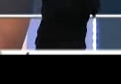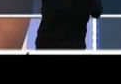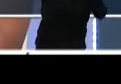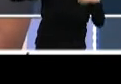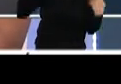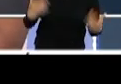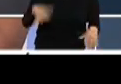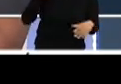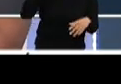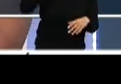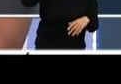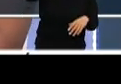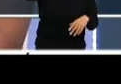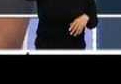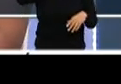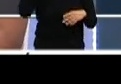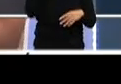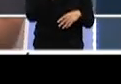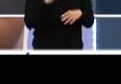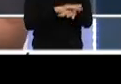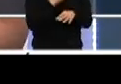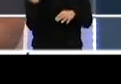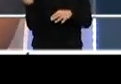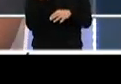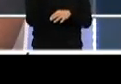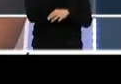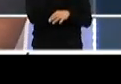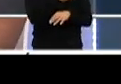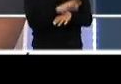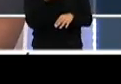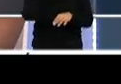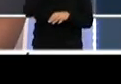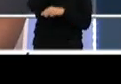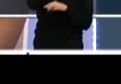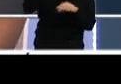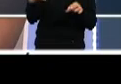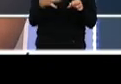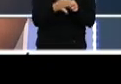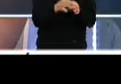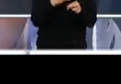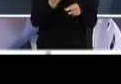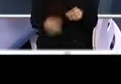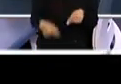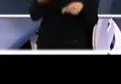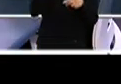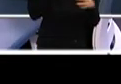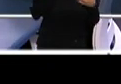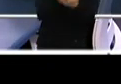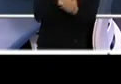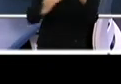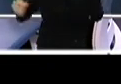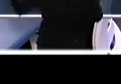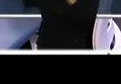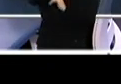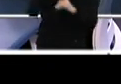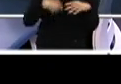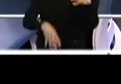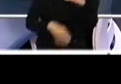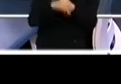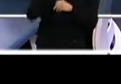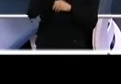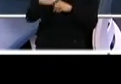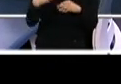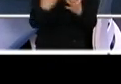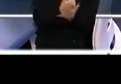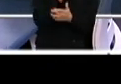una experiencia impresionante para los niños porque son capaces de ver que tan chiquitos han logrado algo tan grande, ¿no? Claro. Aunado a eso, pues se